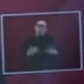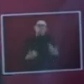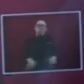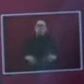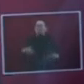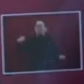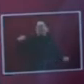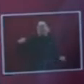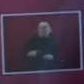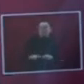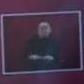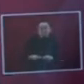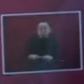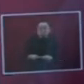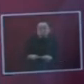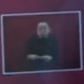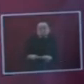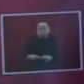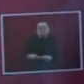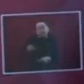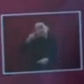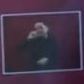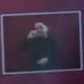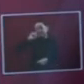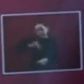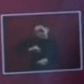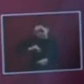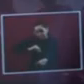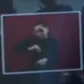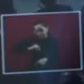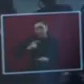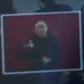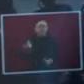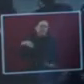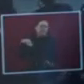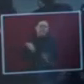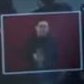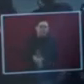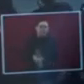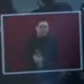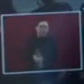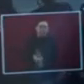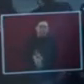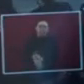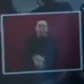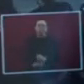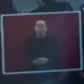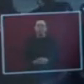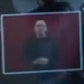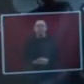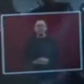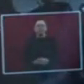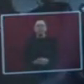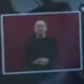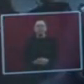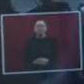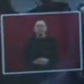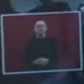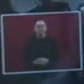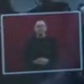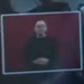Electoral por el intento de la reforma electoral que impulsa a su partido Morena desde el Congreso. Pero vamos por partes.